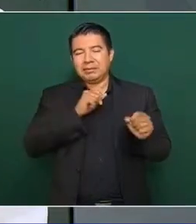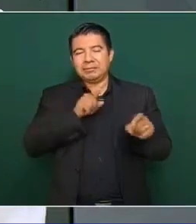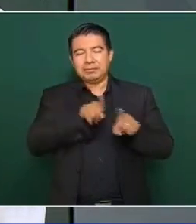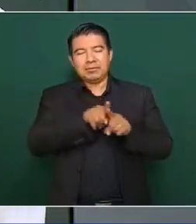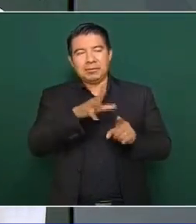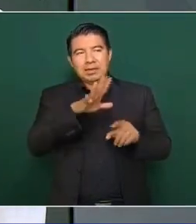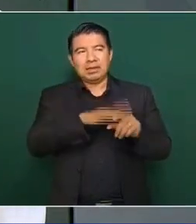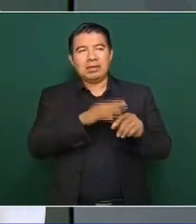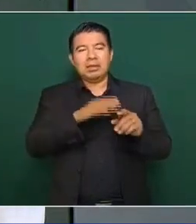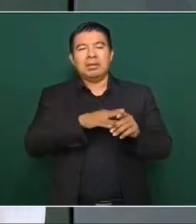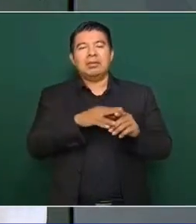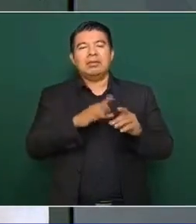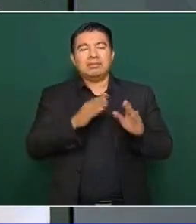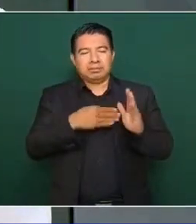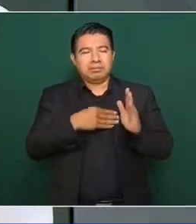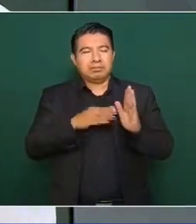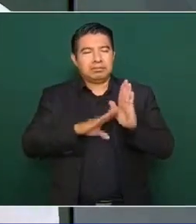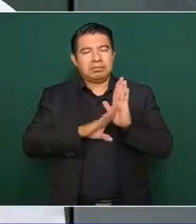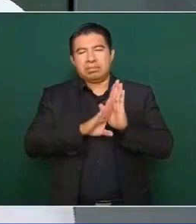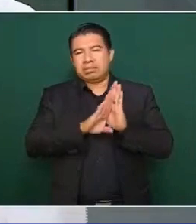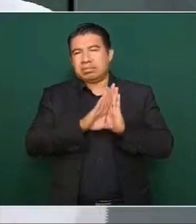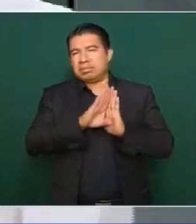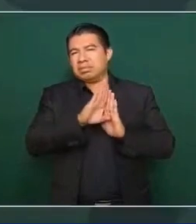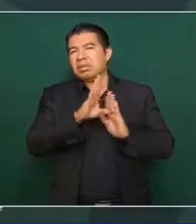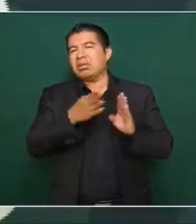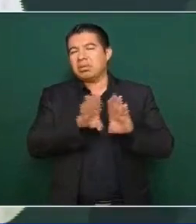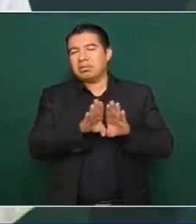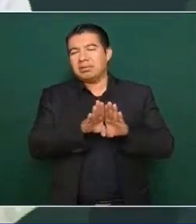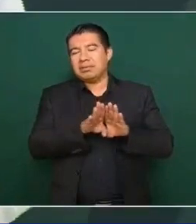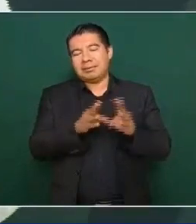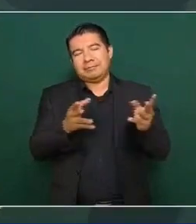¿Cómo se desarrolló el centro? En buena medida,